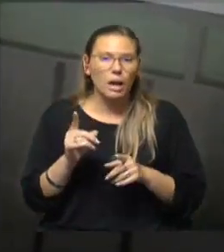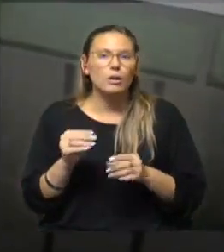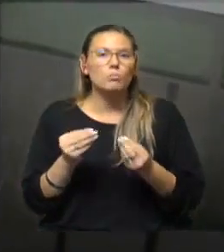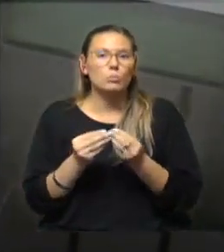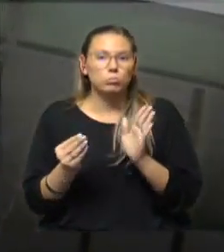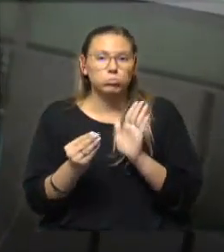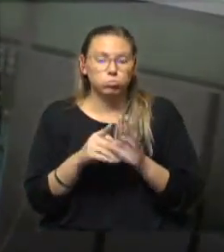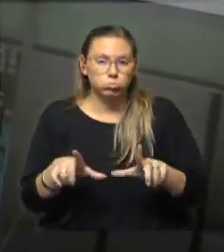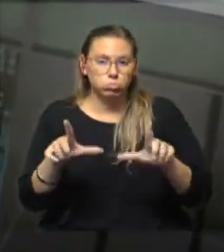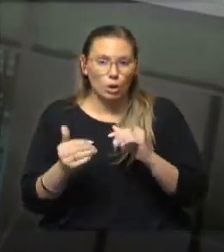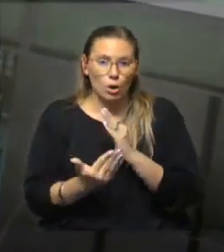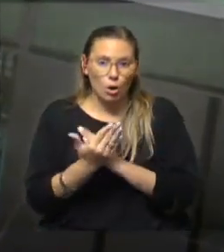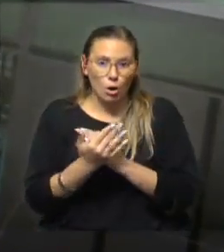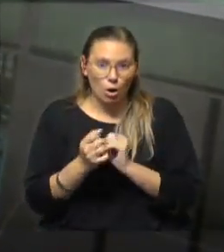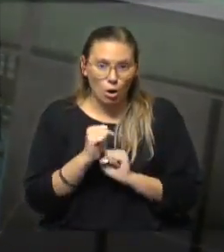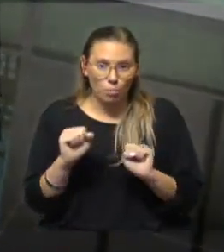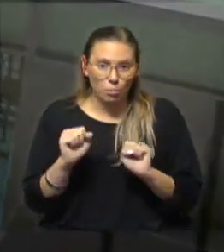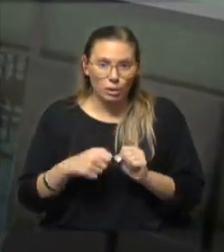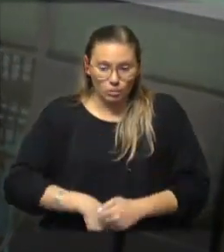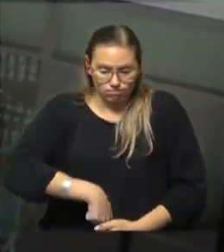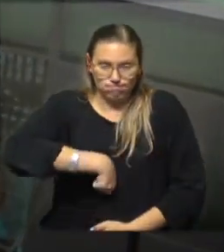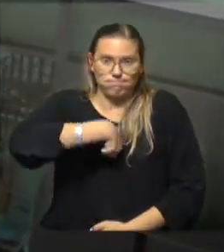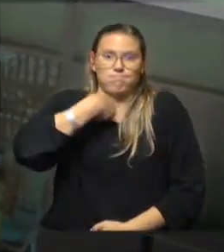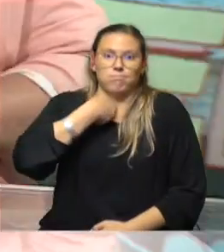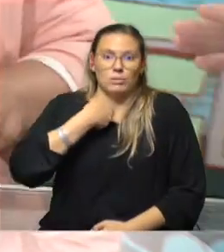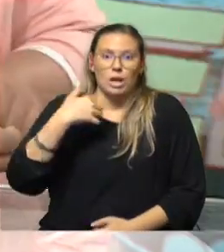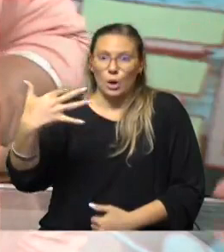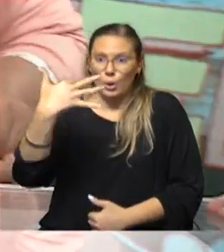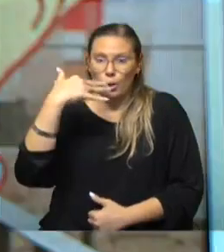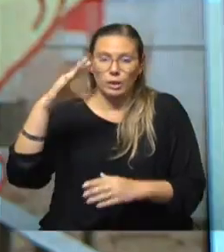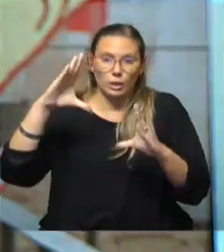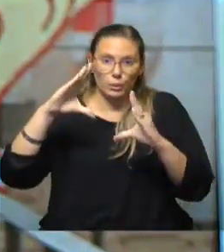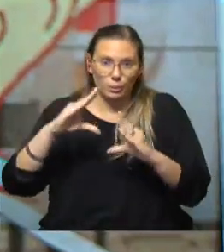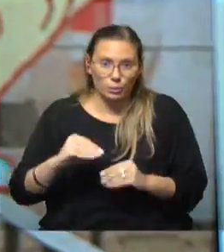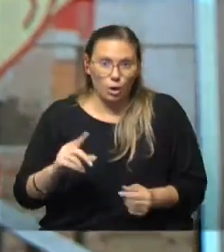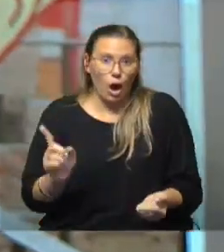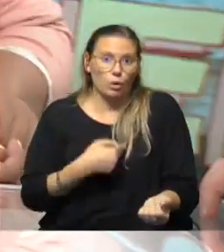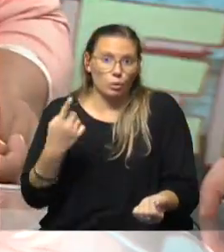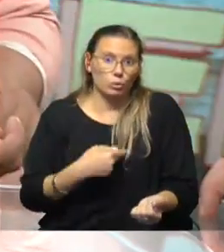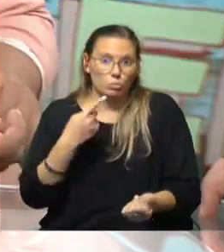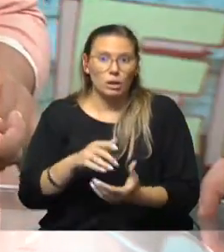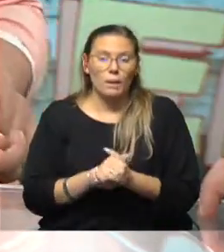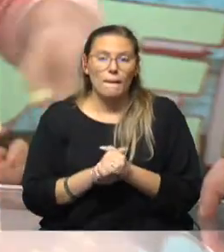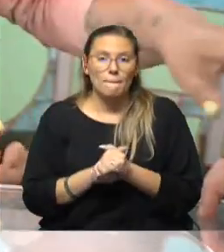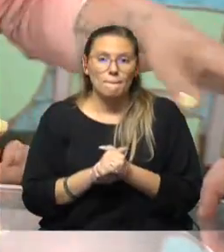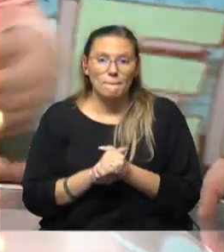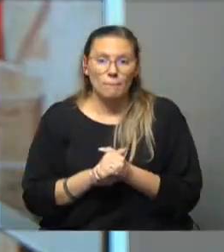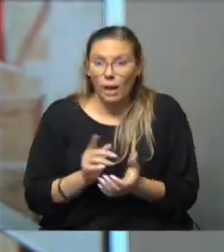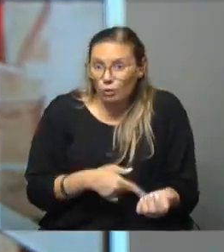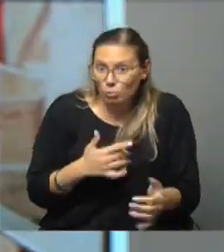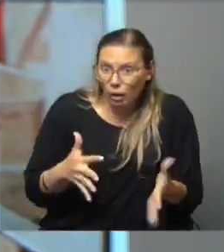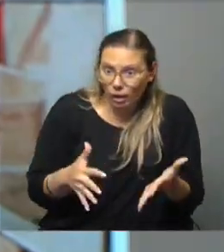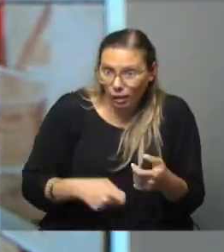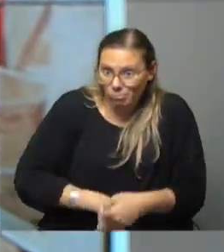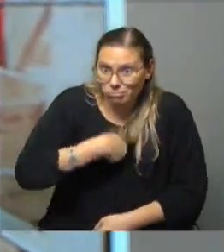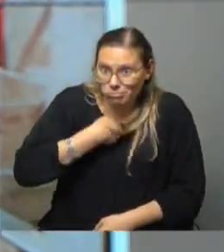Sí, ¿me puedo subir el pullover? ¿Cómo no? ¿Estás con frío? ¿No? ¿O no. Bajamos el aire? No, están acostumbrados ustedes. ¿A qué? A